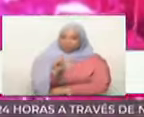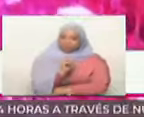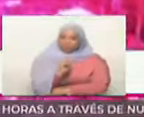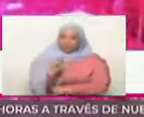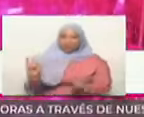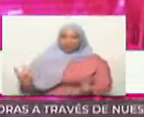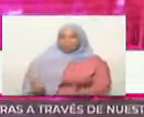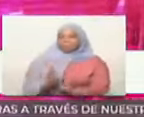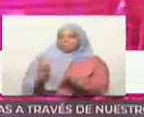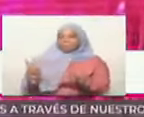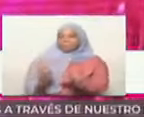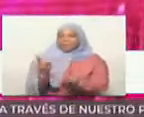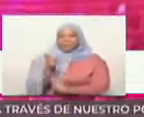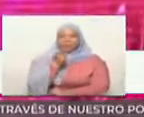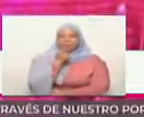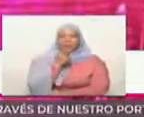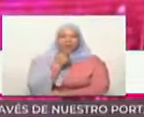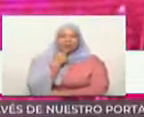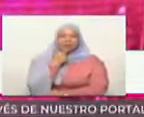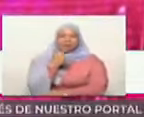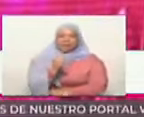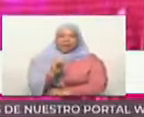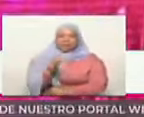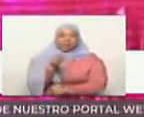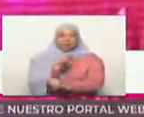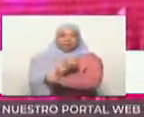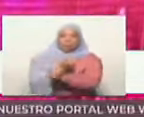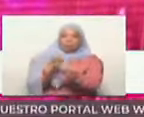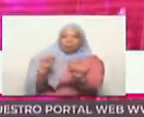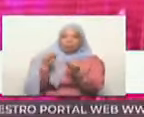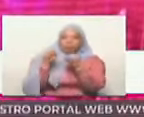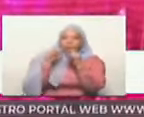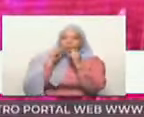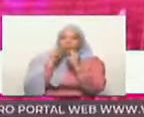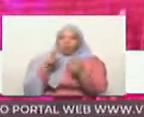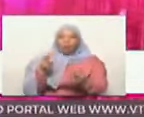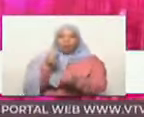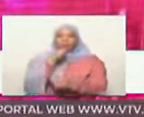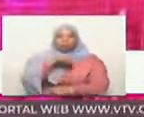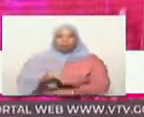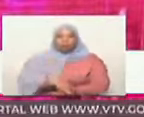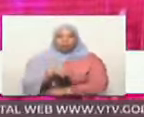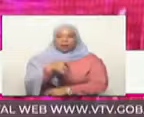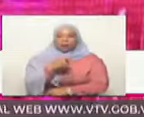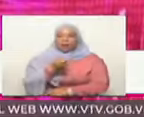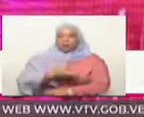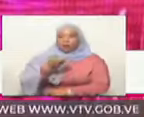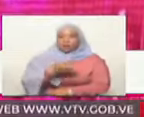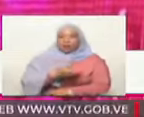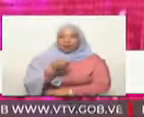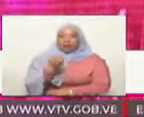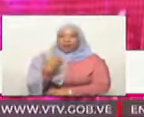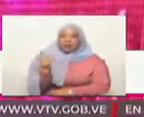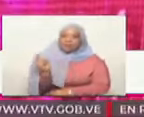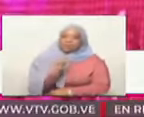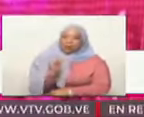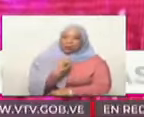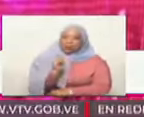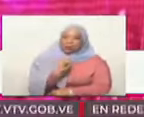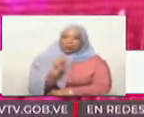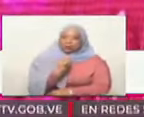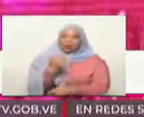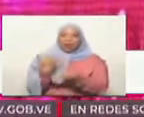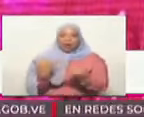victoria bonita, impactante, histórica, admirable. Tres meses aquí, estamos de